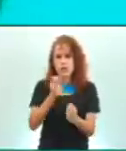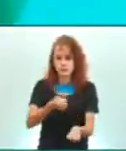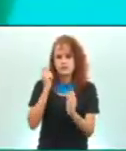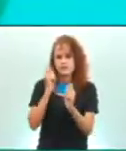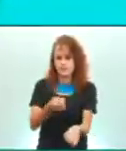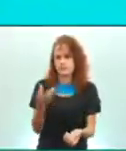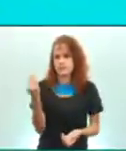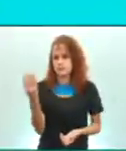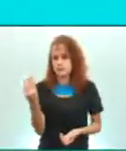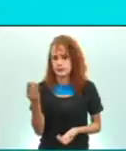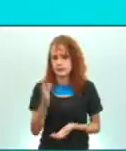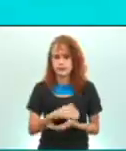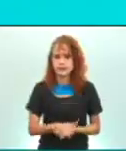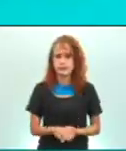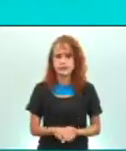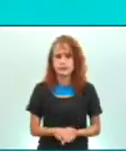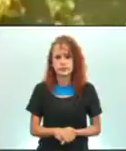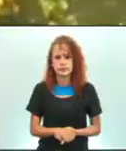la sobrepesca